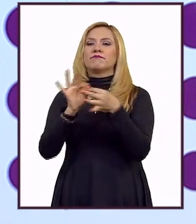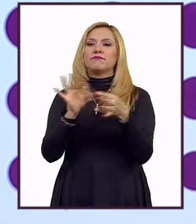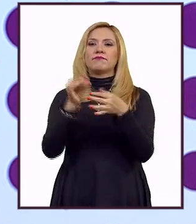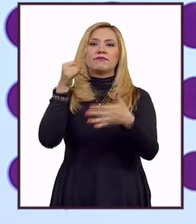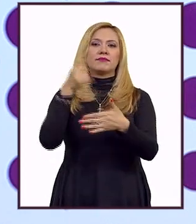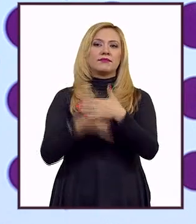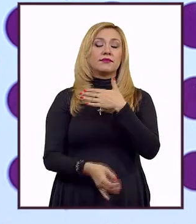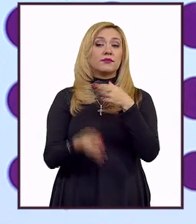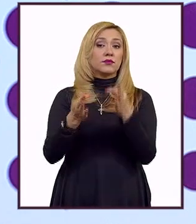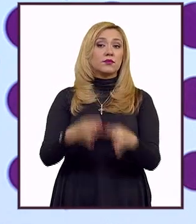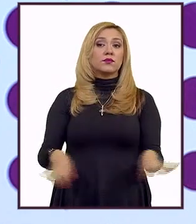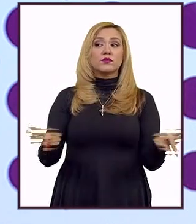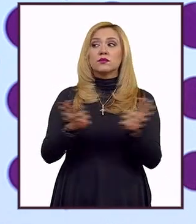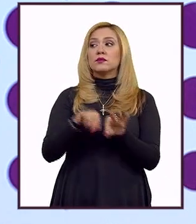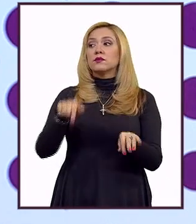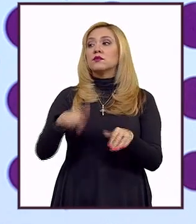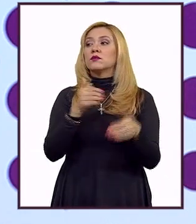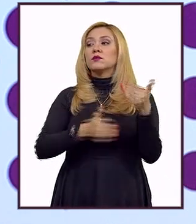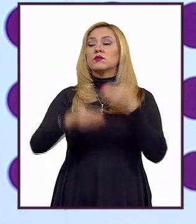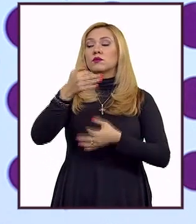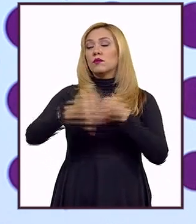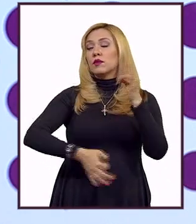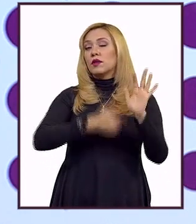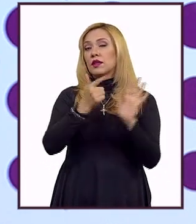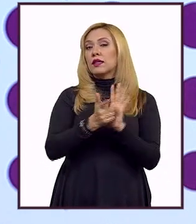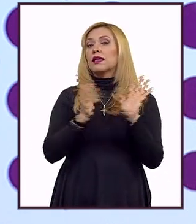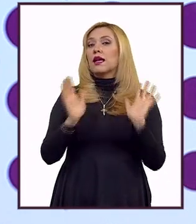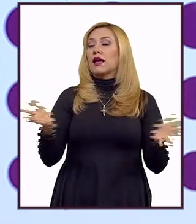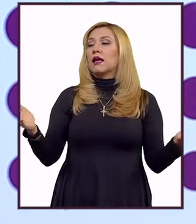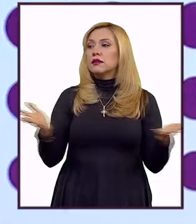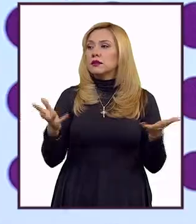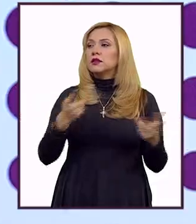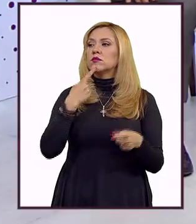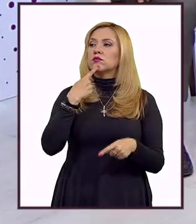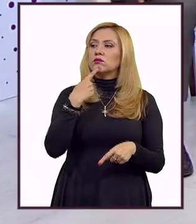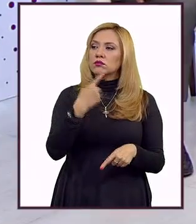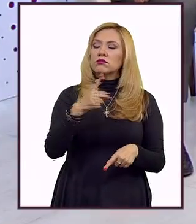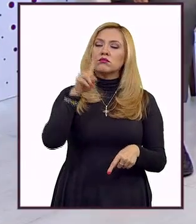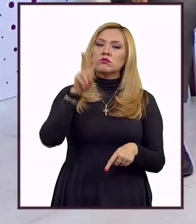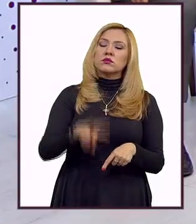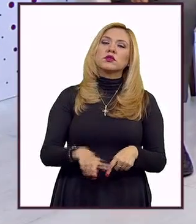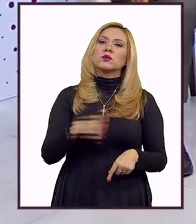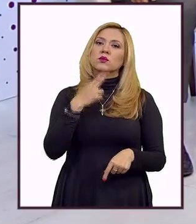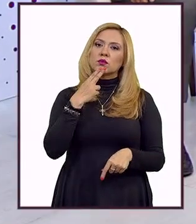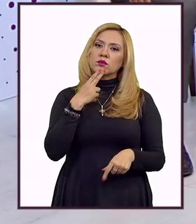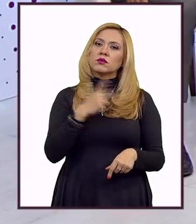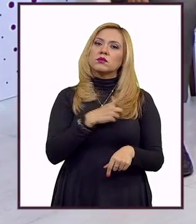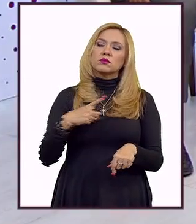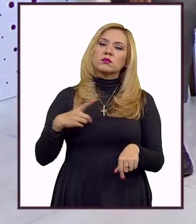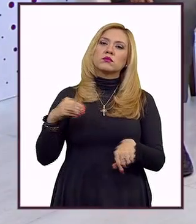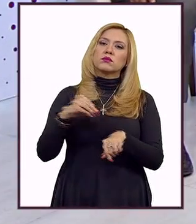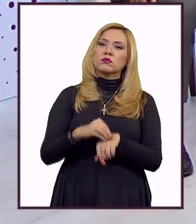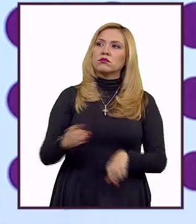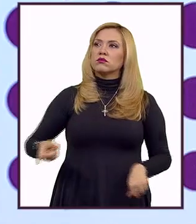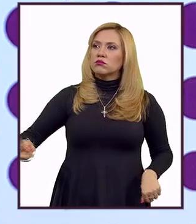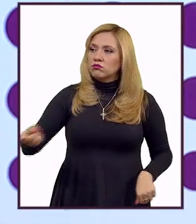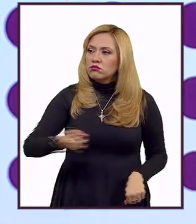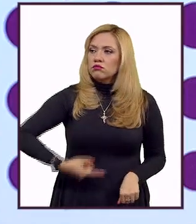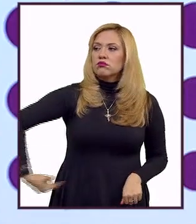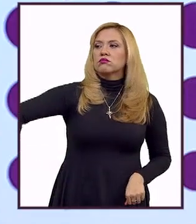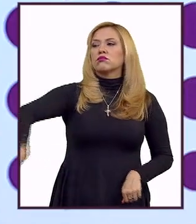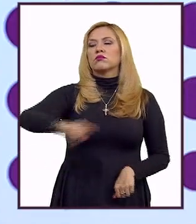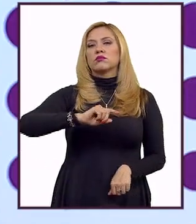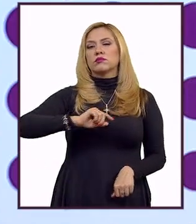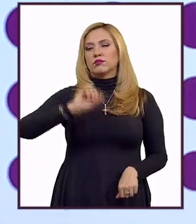es tan relevante y que además también la Suprema Corte ha hecho referencia obligado a que se utilice por parte de los operadores jurídicos.